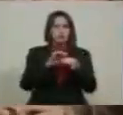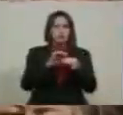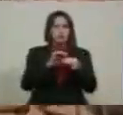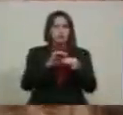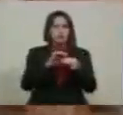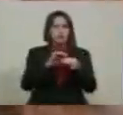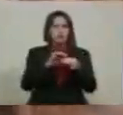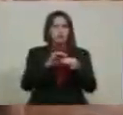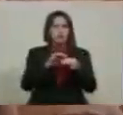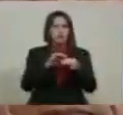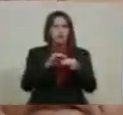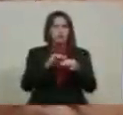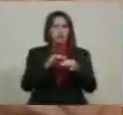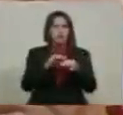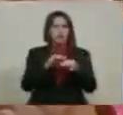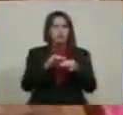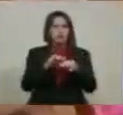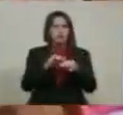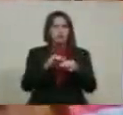polo patriótico.